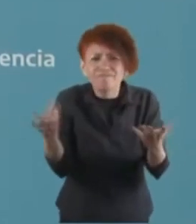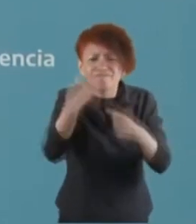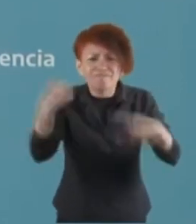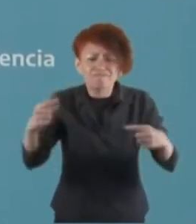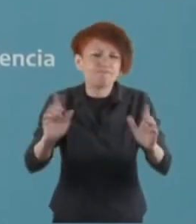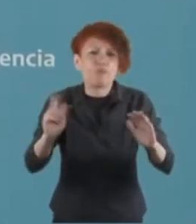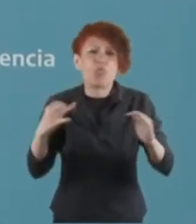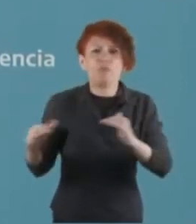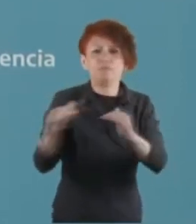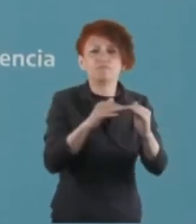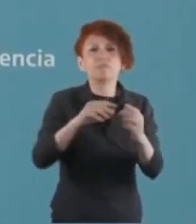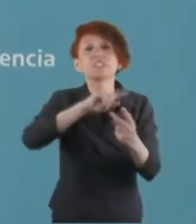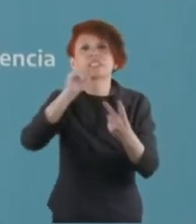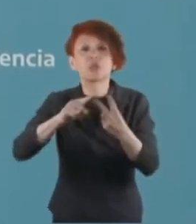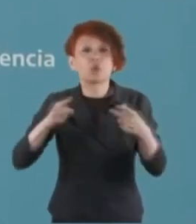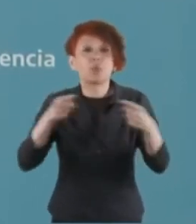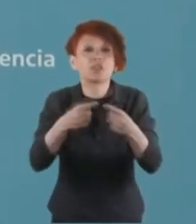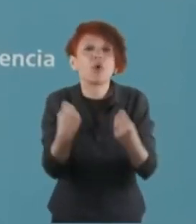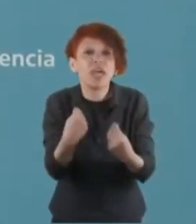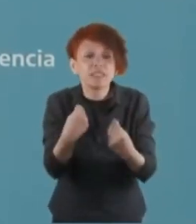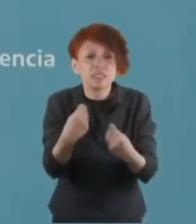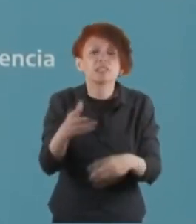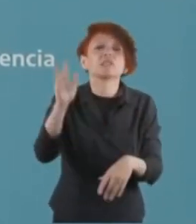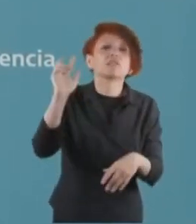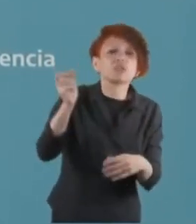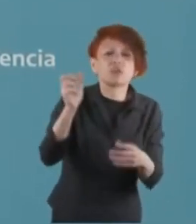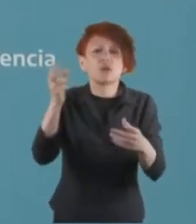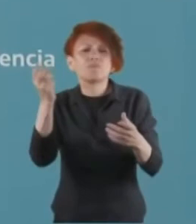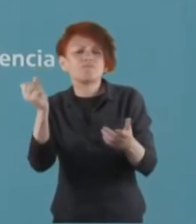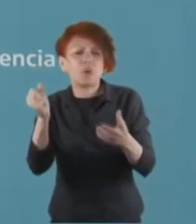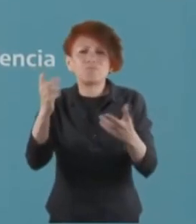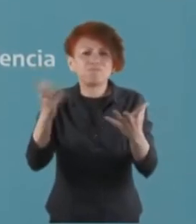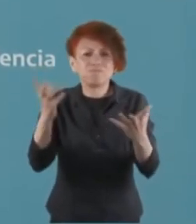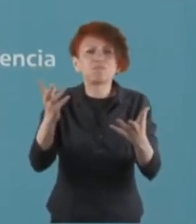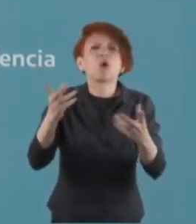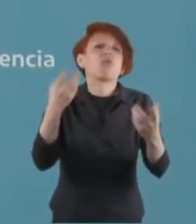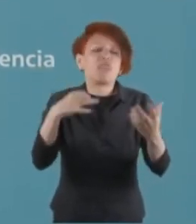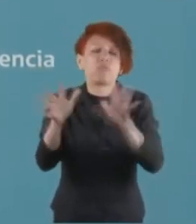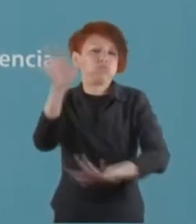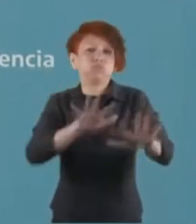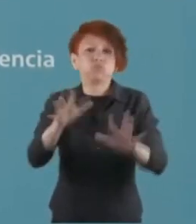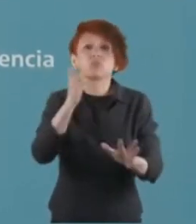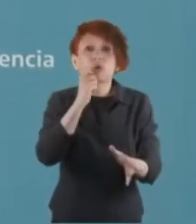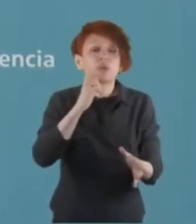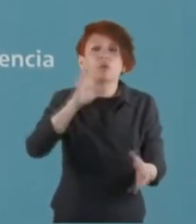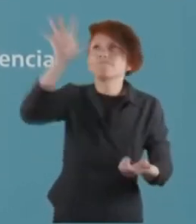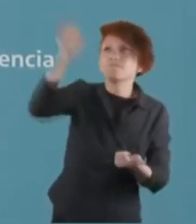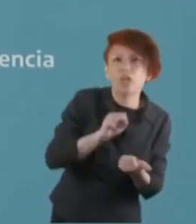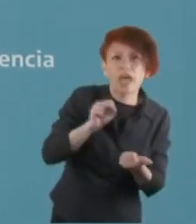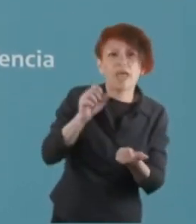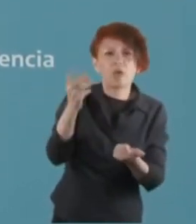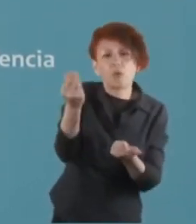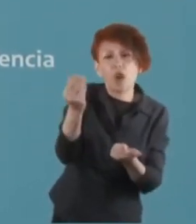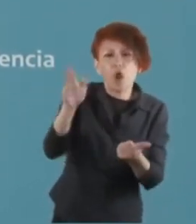objetivo es ordenar la cuestión de las divisas y que aquellos que importan con determinado valor de la divisa después no lo pongan